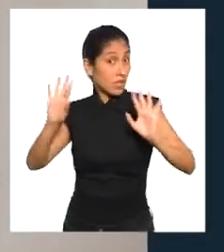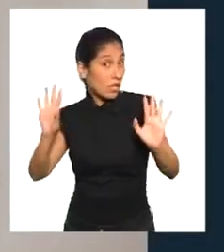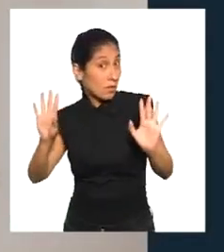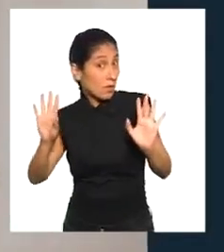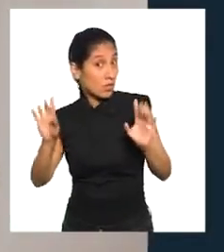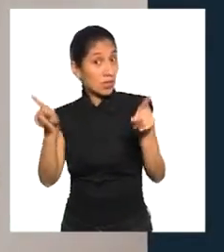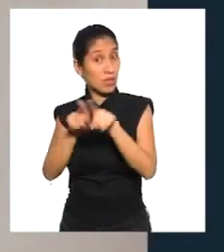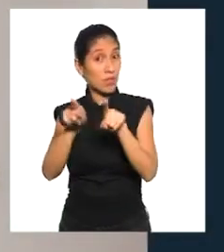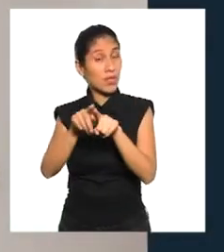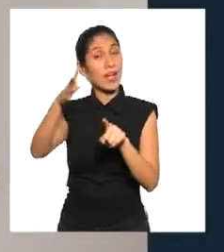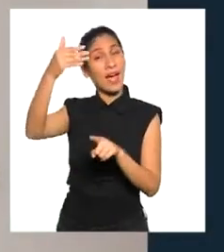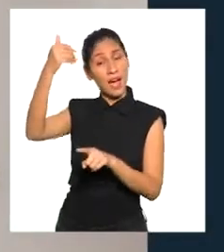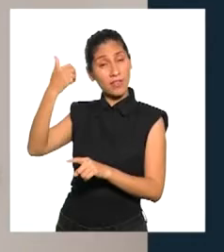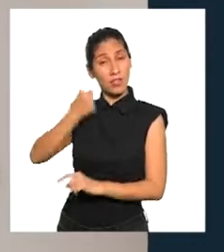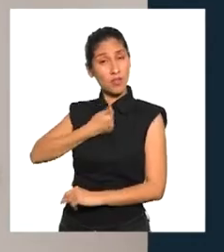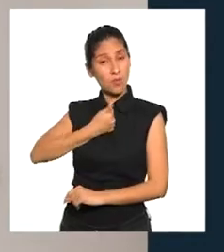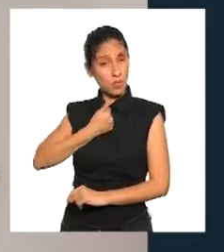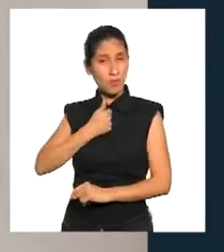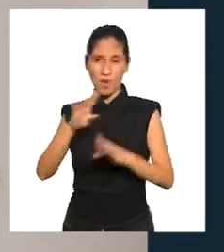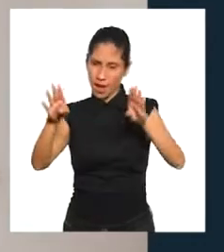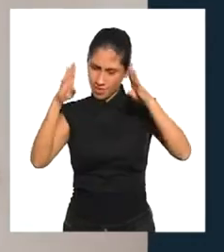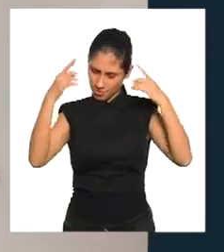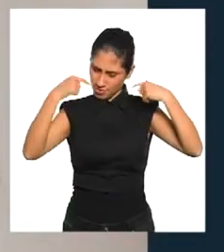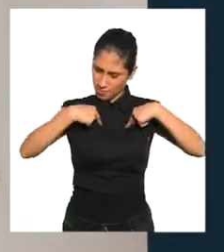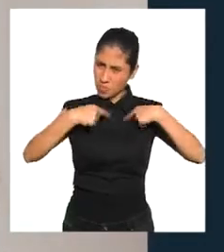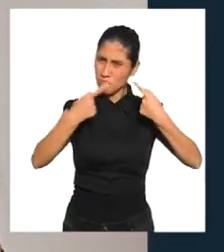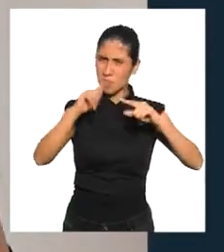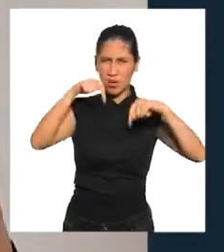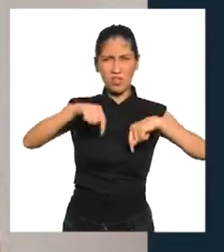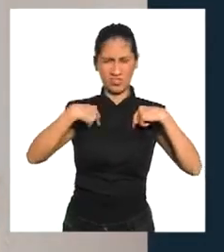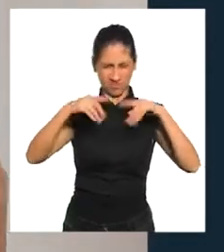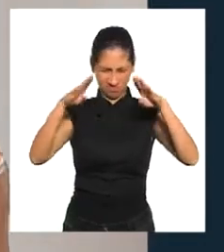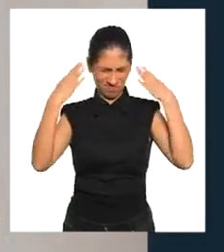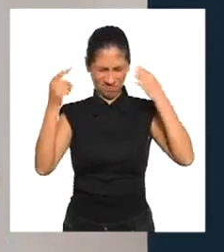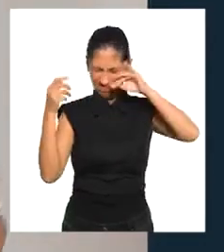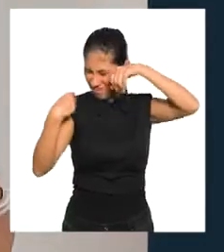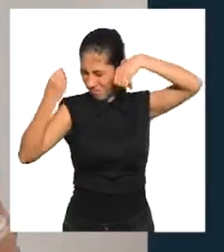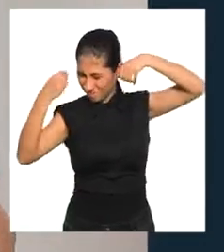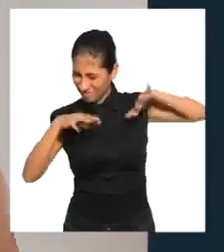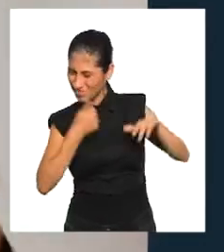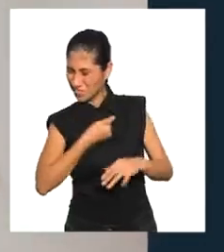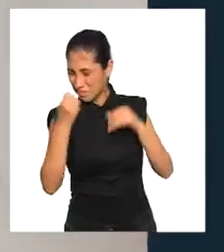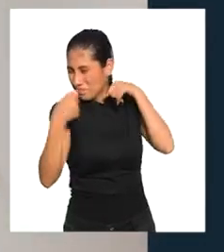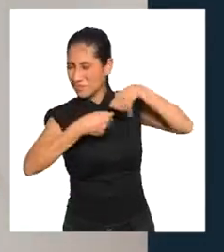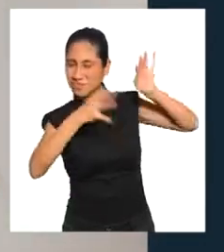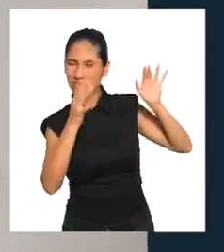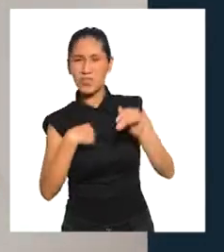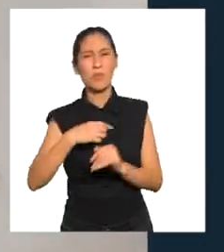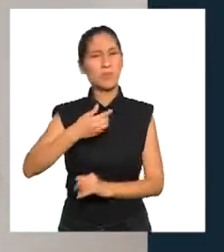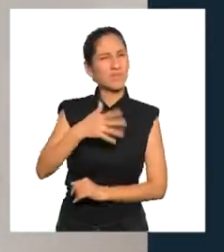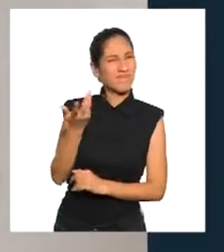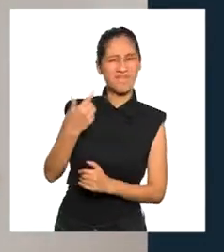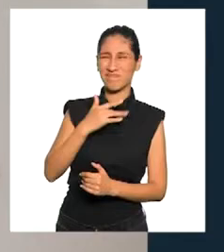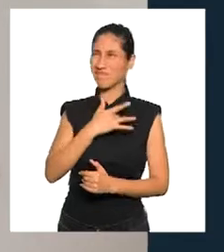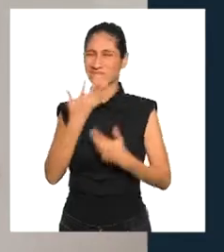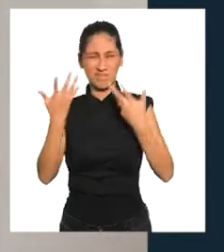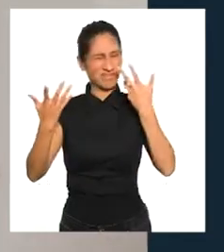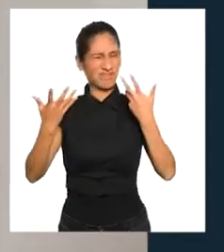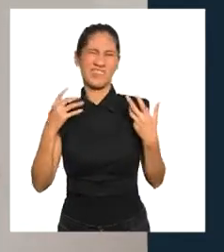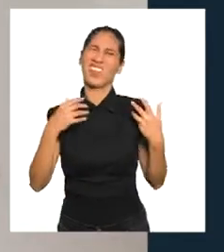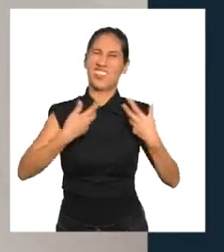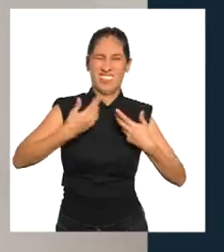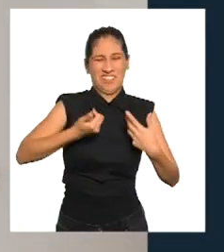yo me preocupaba mucho por mí y ahora no lo estoy haciendo. Me estoy abandonando un poco y ya estoy sintiendo un poco